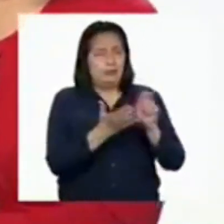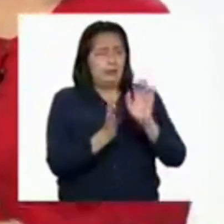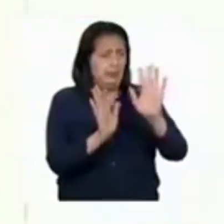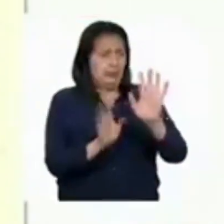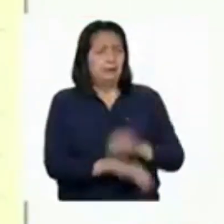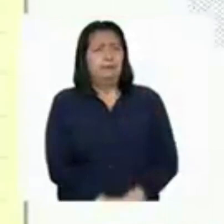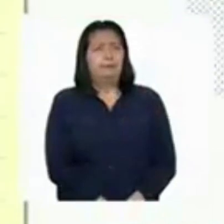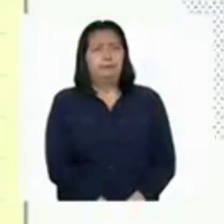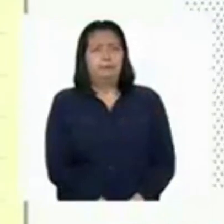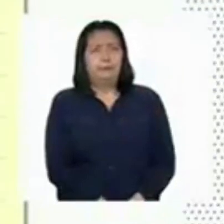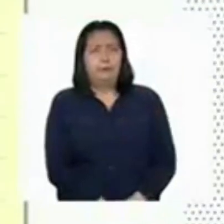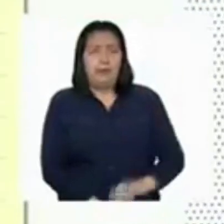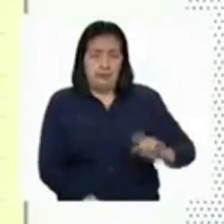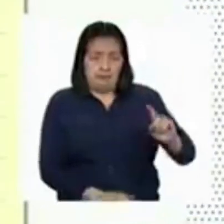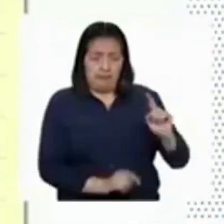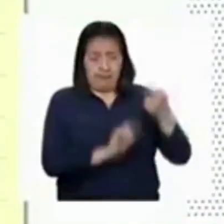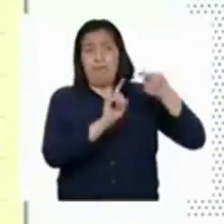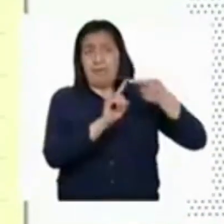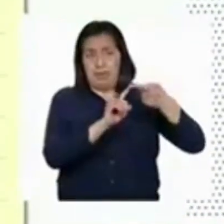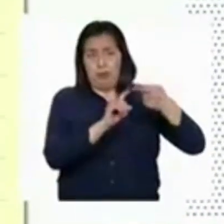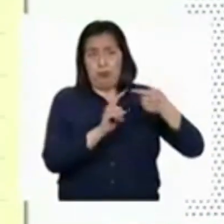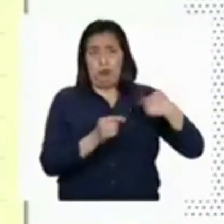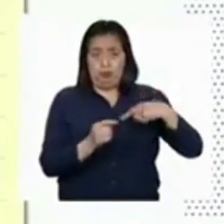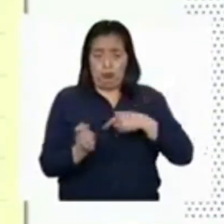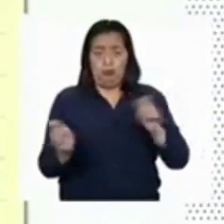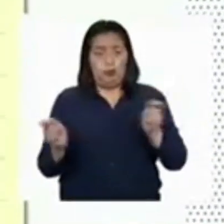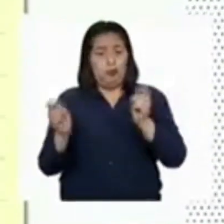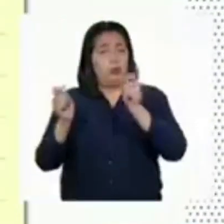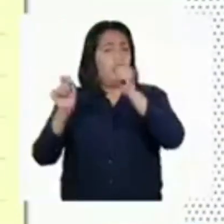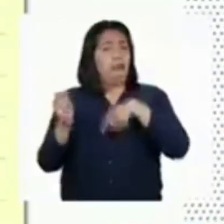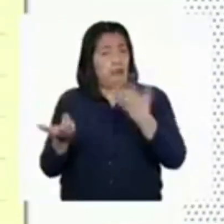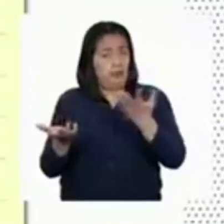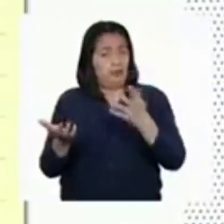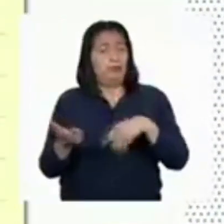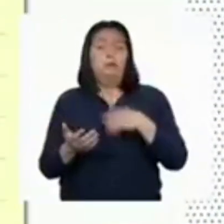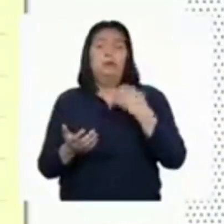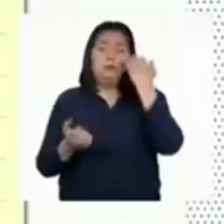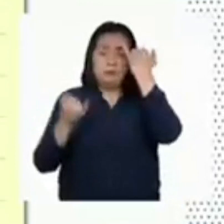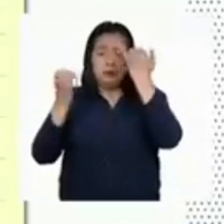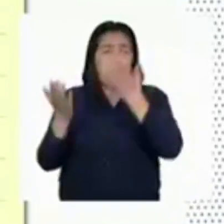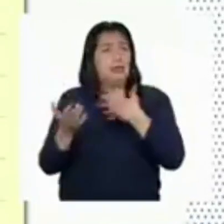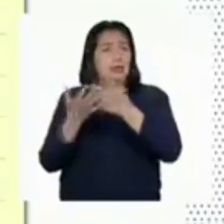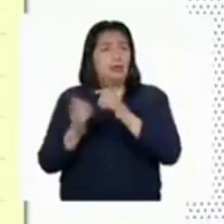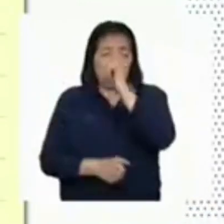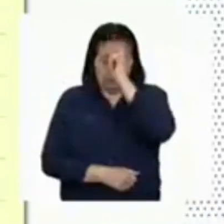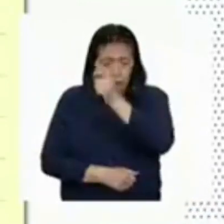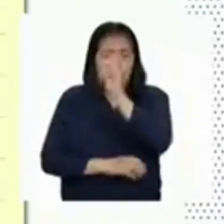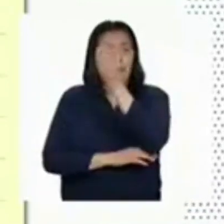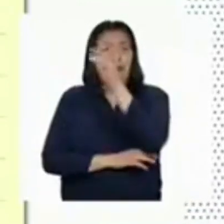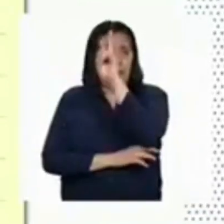así. En primer lugar, si realizamos la ceremonia que propongo, estaremos rindiendo honor a la bandera